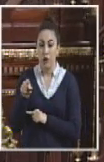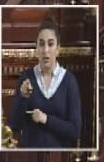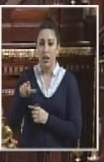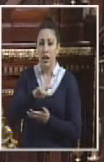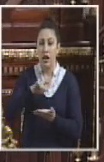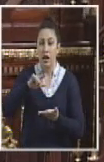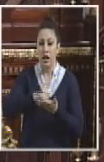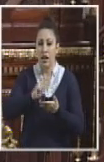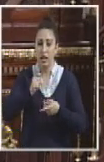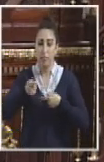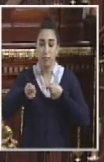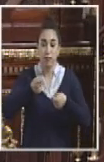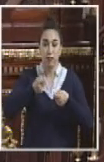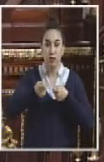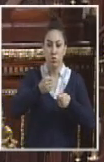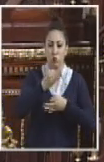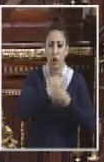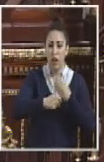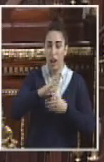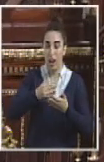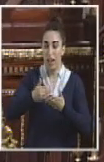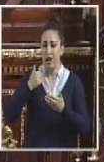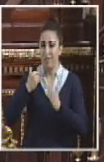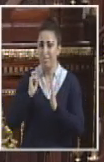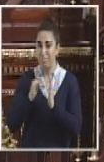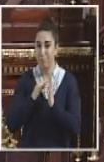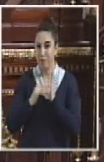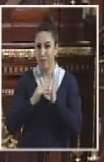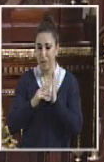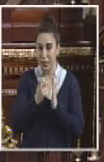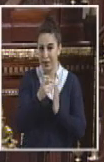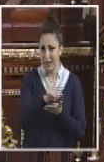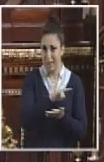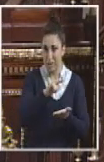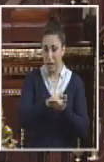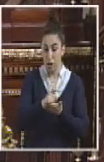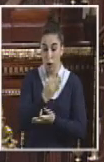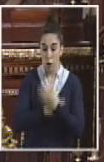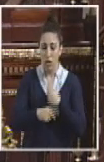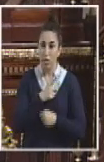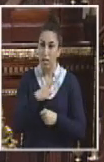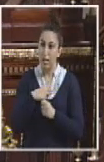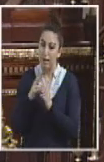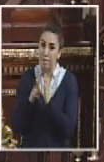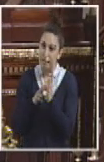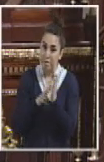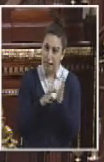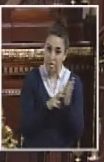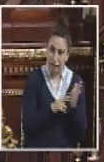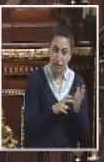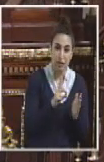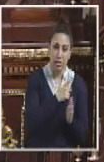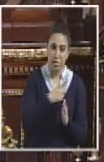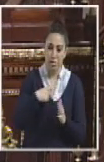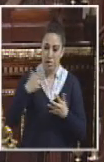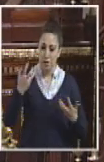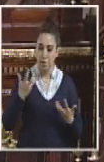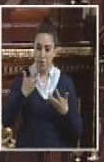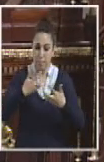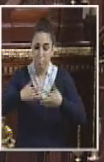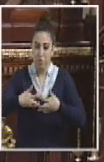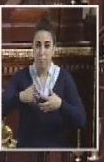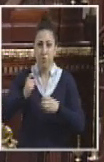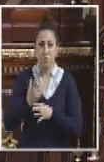lo esbozado en los párrafos anteriores. Esta debe ser actualizada y armonizada con